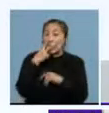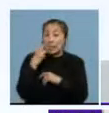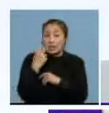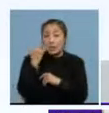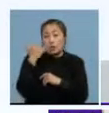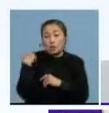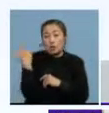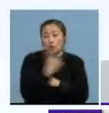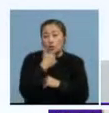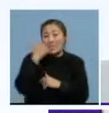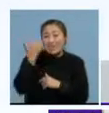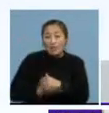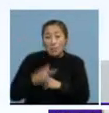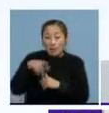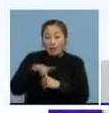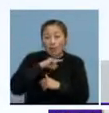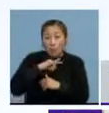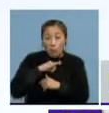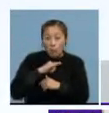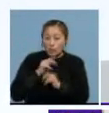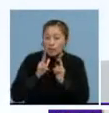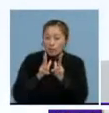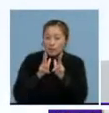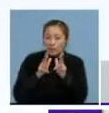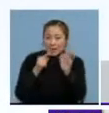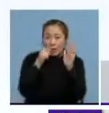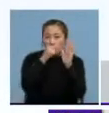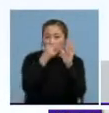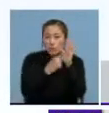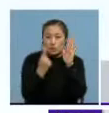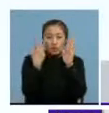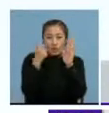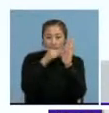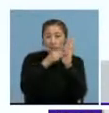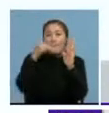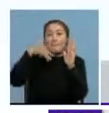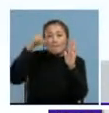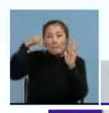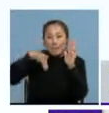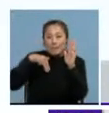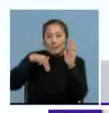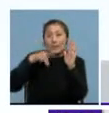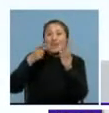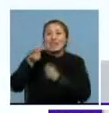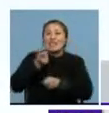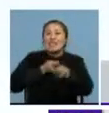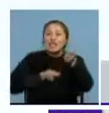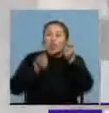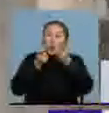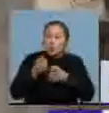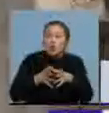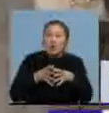en la provincia de jujuy kilos grada de esto tenemos tres ítems uno que se llama men que es mercado mayorista